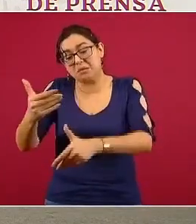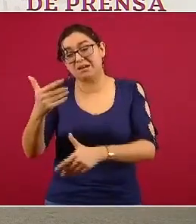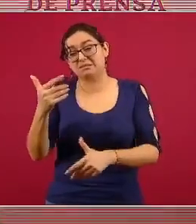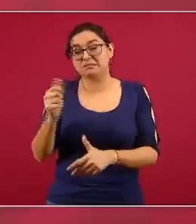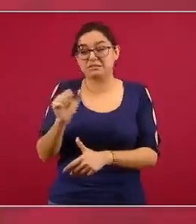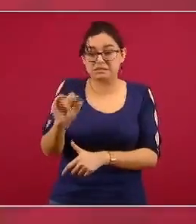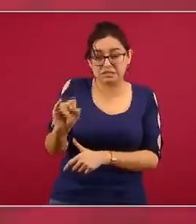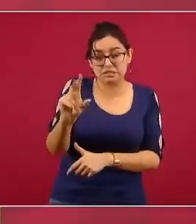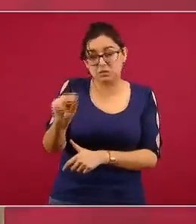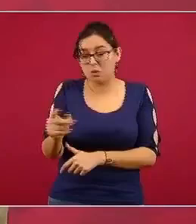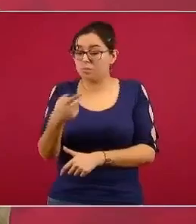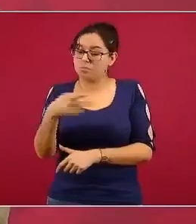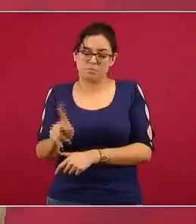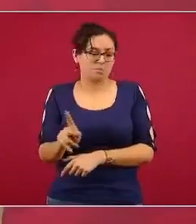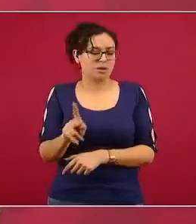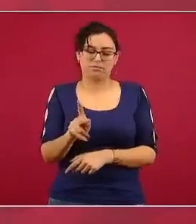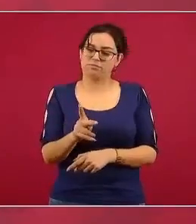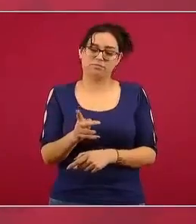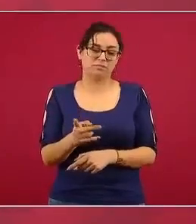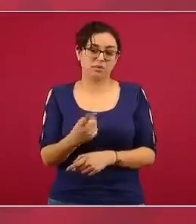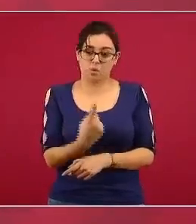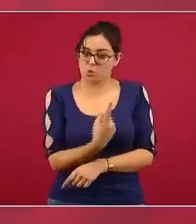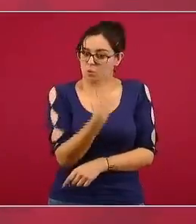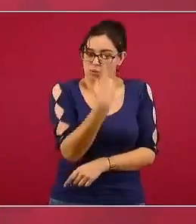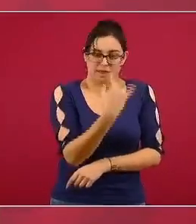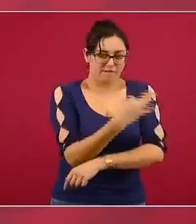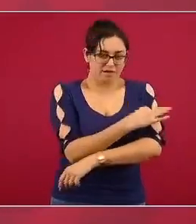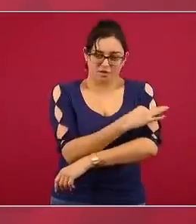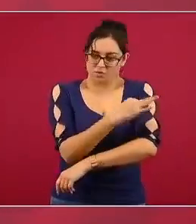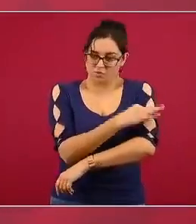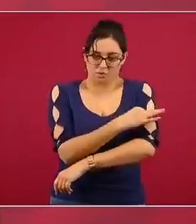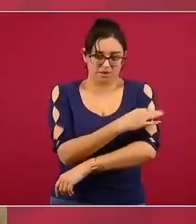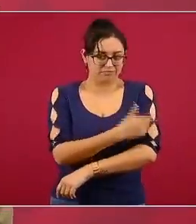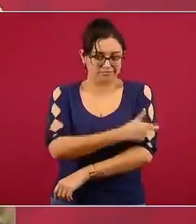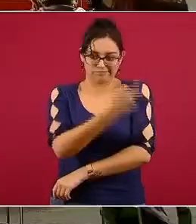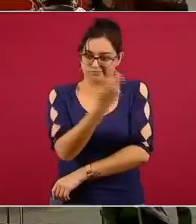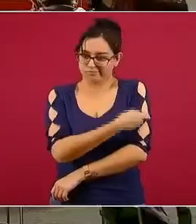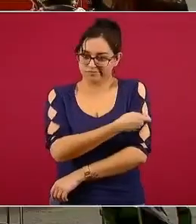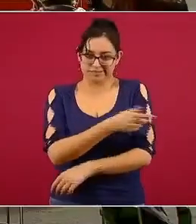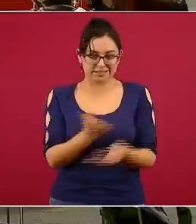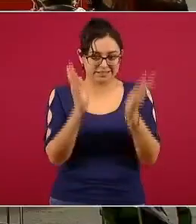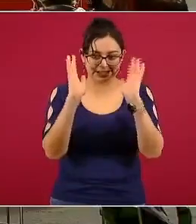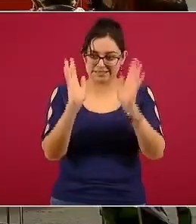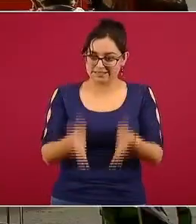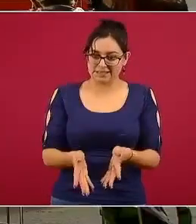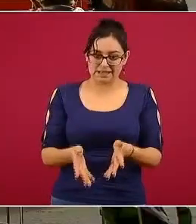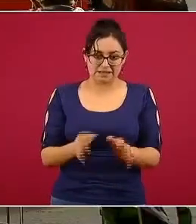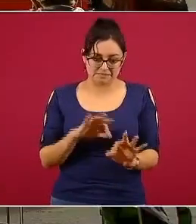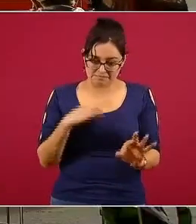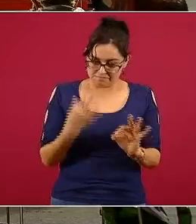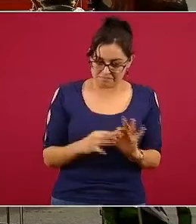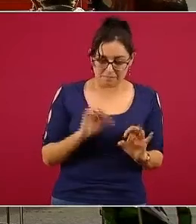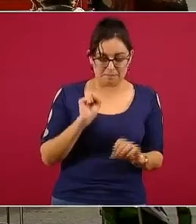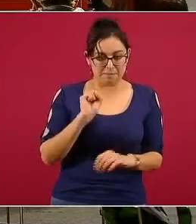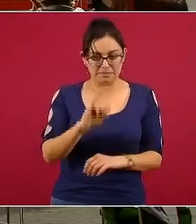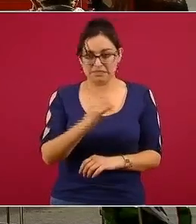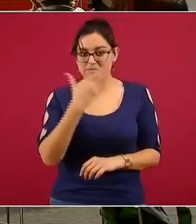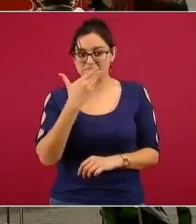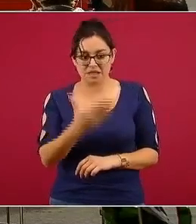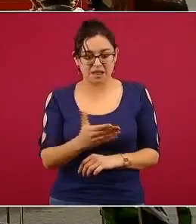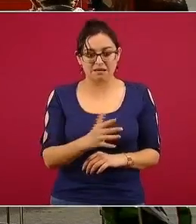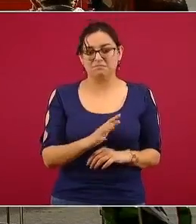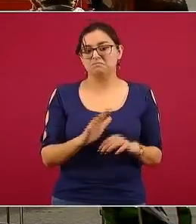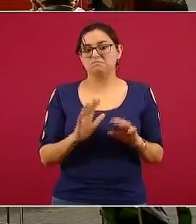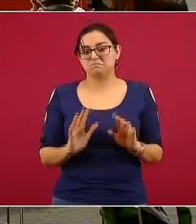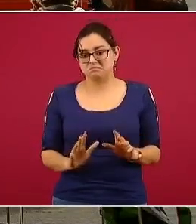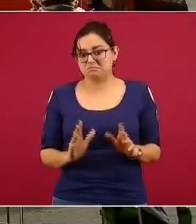pena, pero cuando se aprueben las vacunas es sobre esa vacuna, y sobre esa vacuna se aprueba su eficacia y esa efectividad,